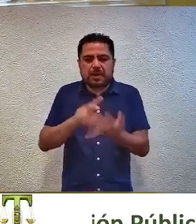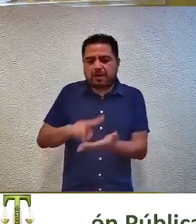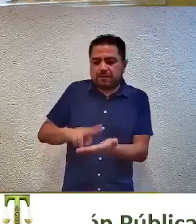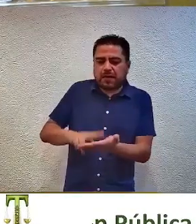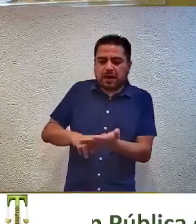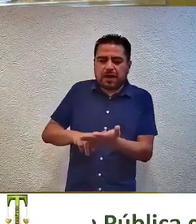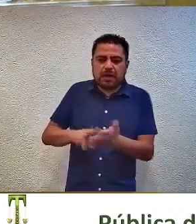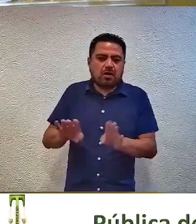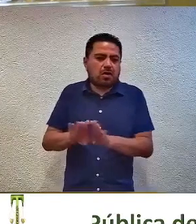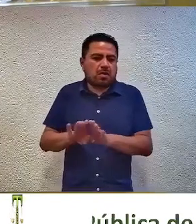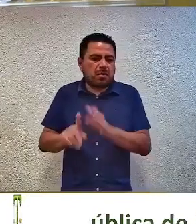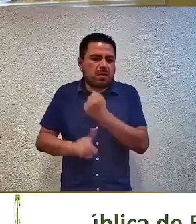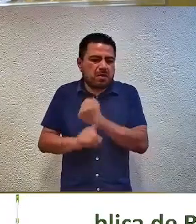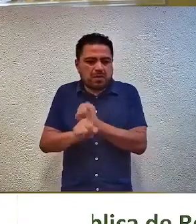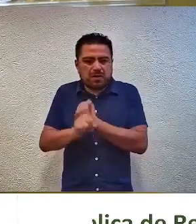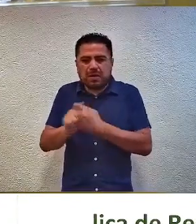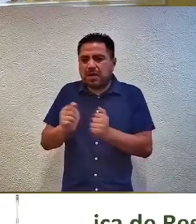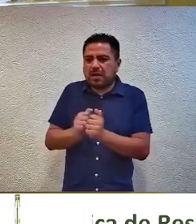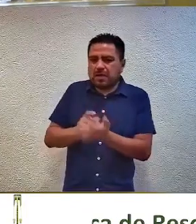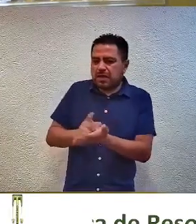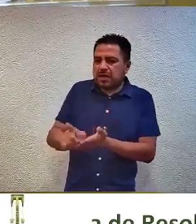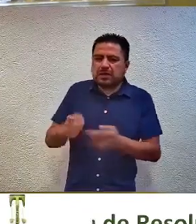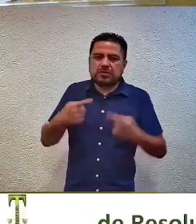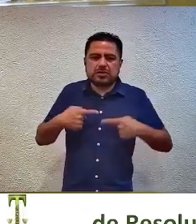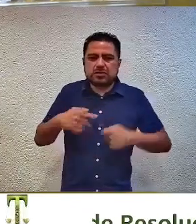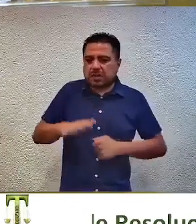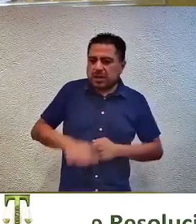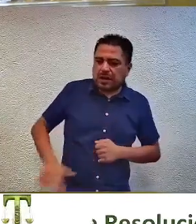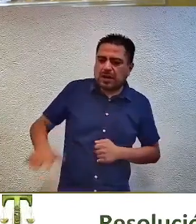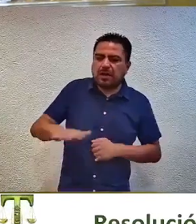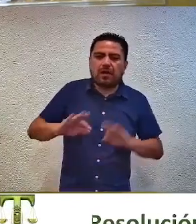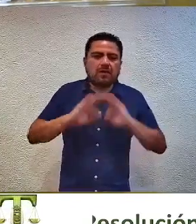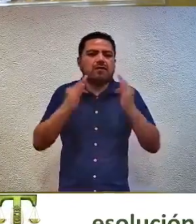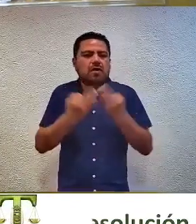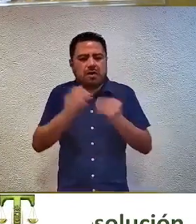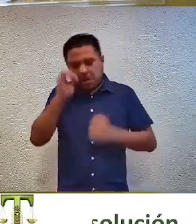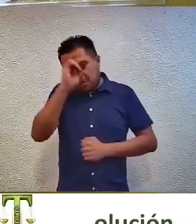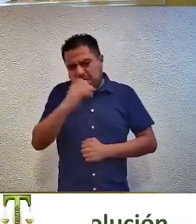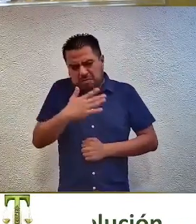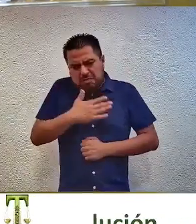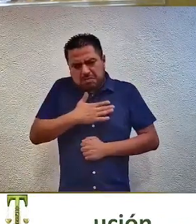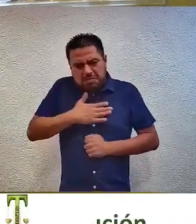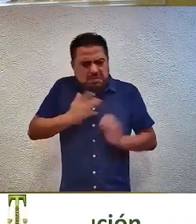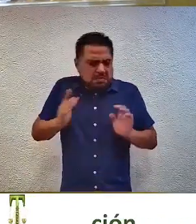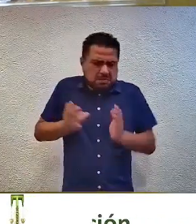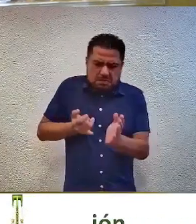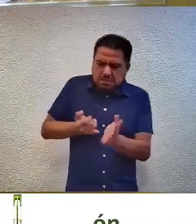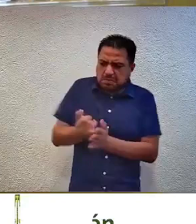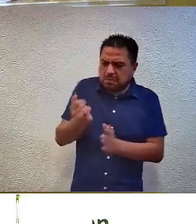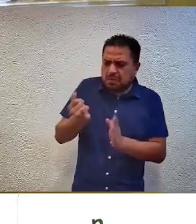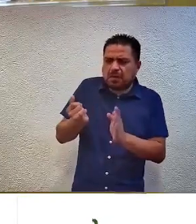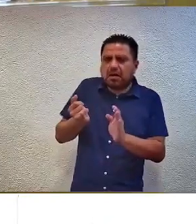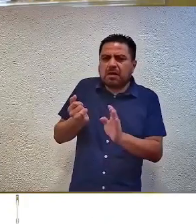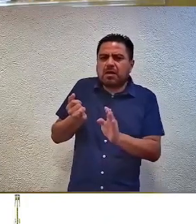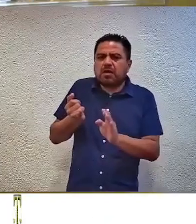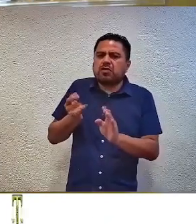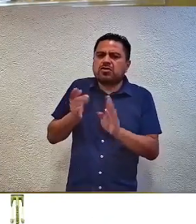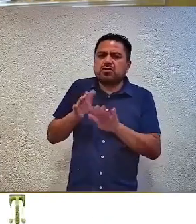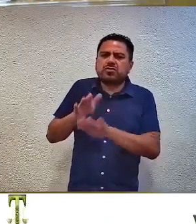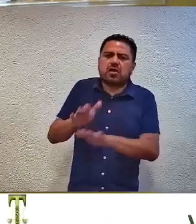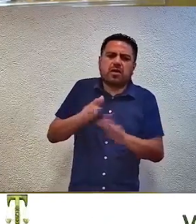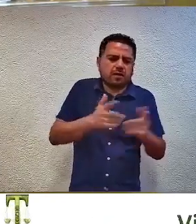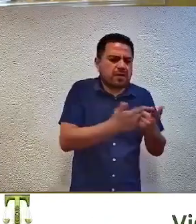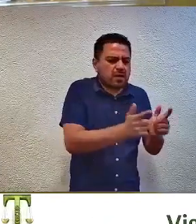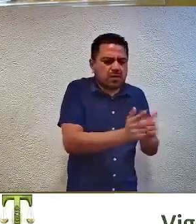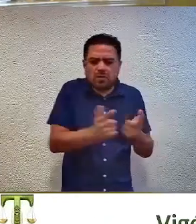del grado de afectación en el derecho de la ciudadanía a formarse un punto de vista informado sobre los partidos políticos o sus